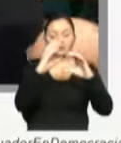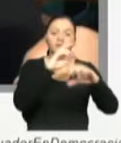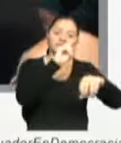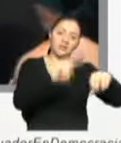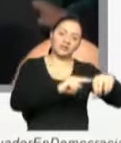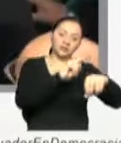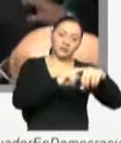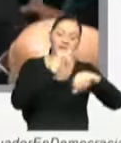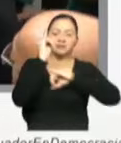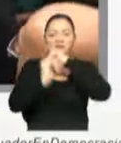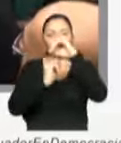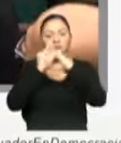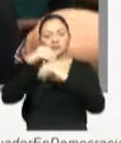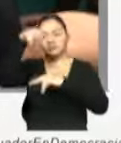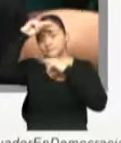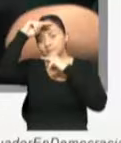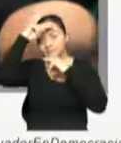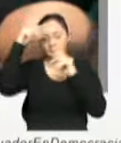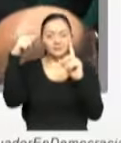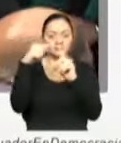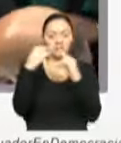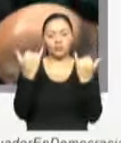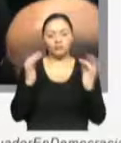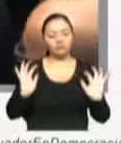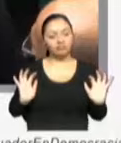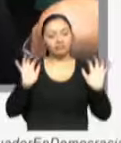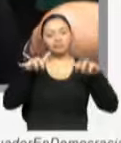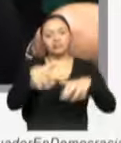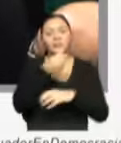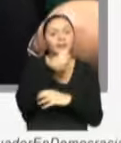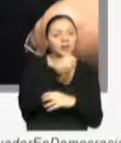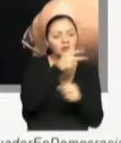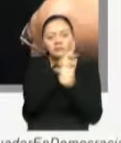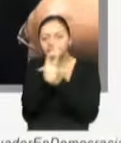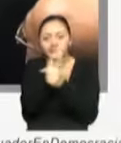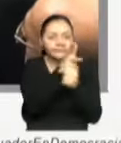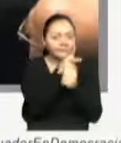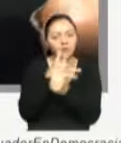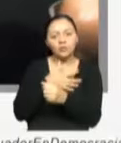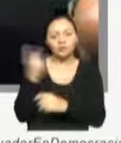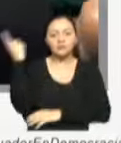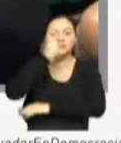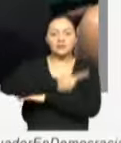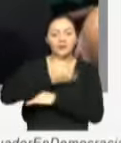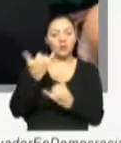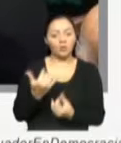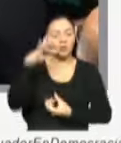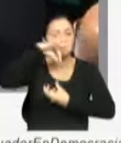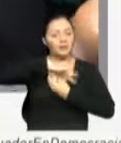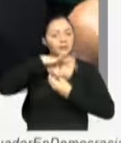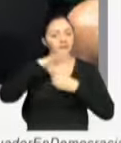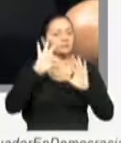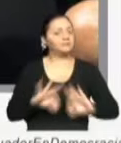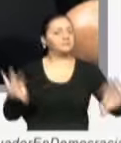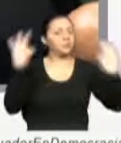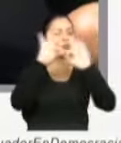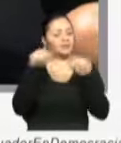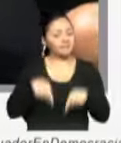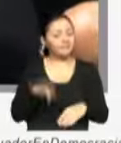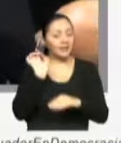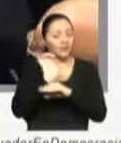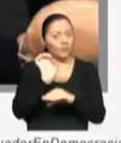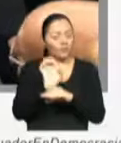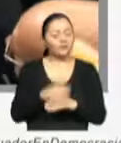como internacional, que se ha dado cita para cubrir precisamente esta jornada cívica y esta jornada electoral que